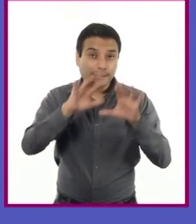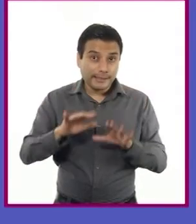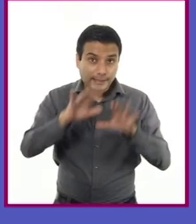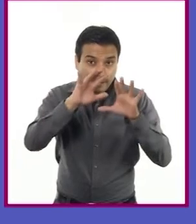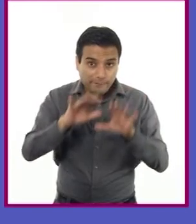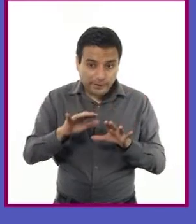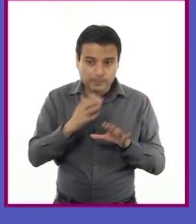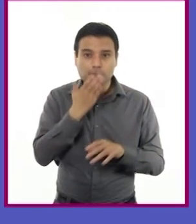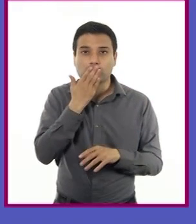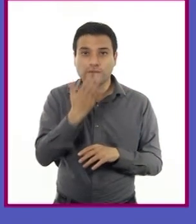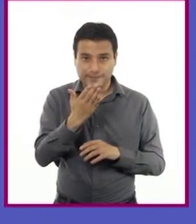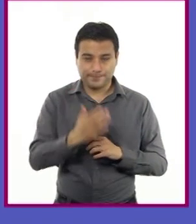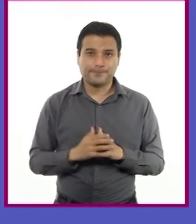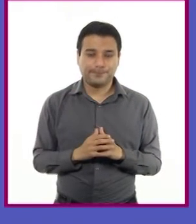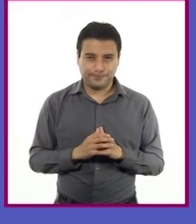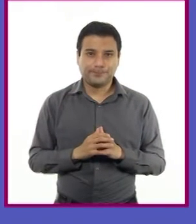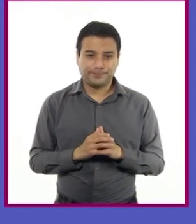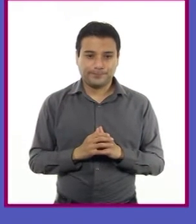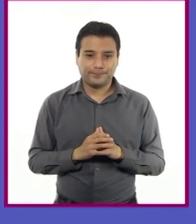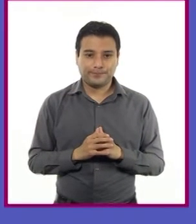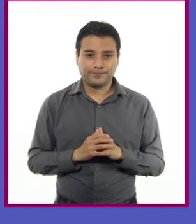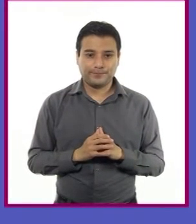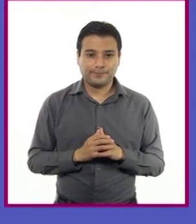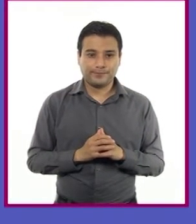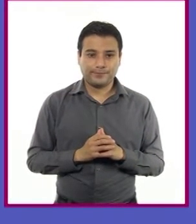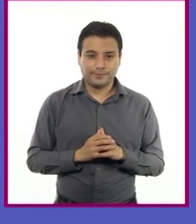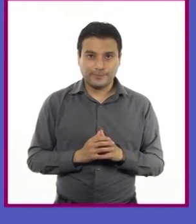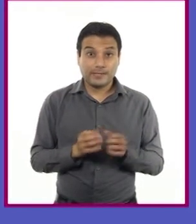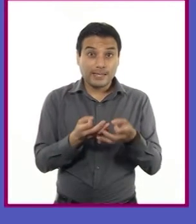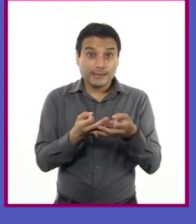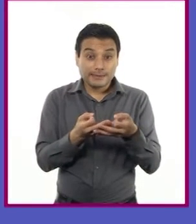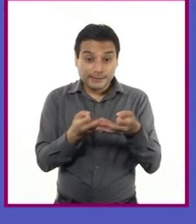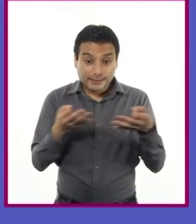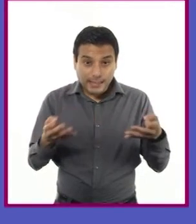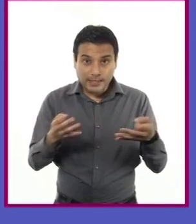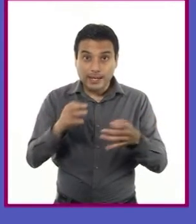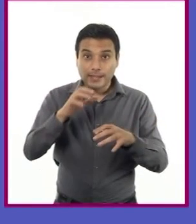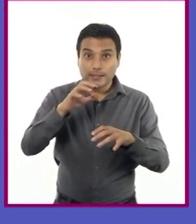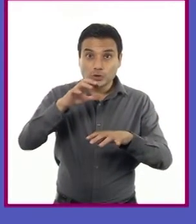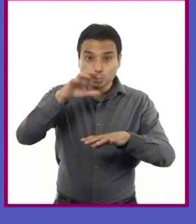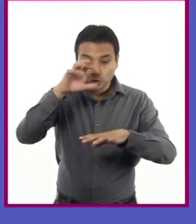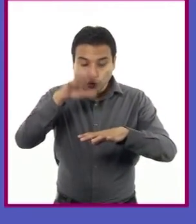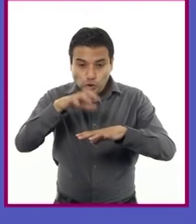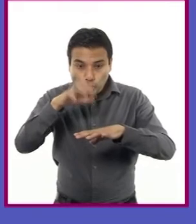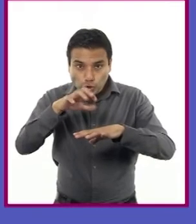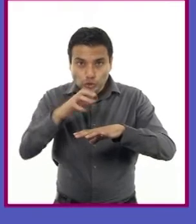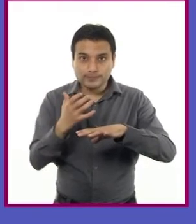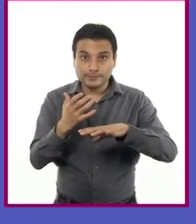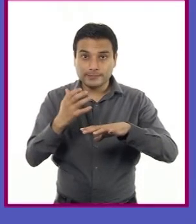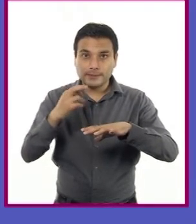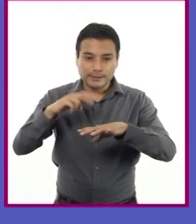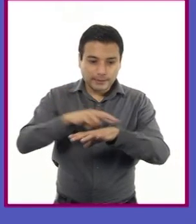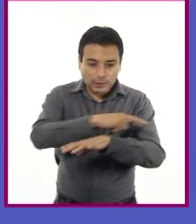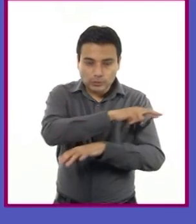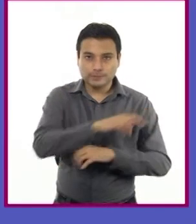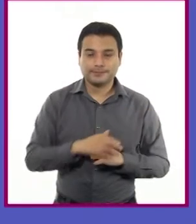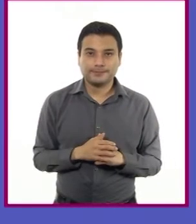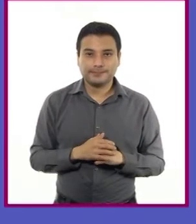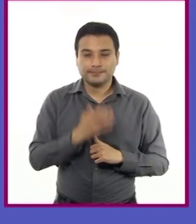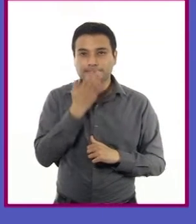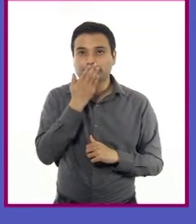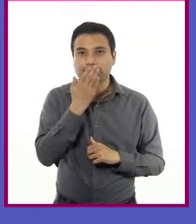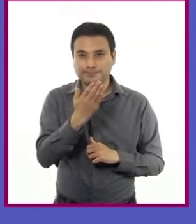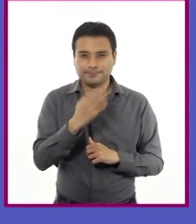bien. Agreguemos a la lista mojando la tierra, alimentando ríos.